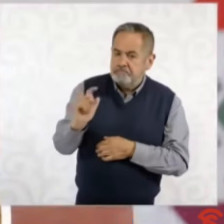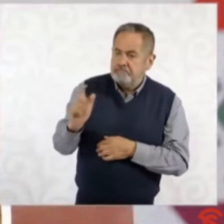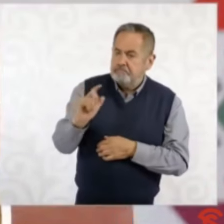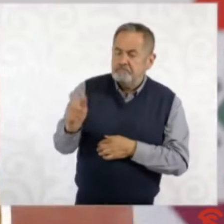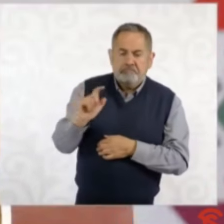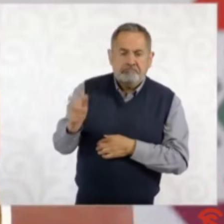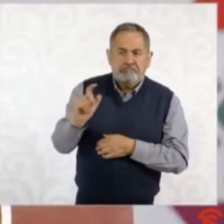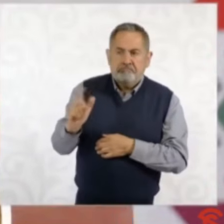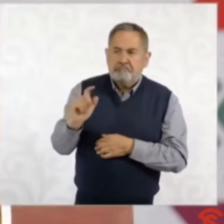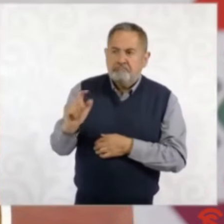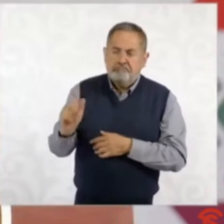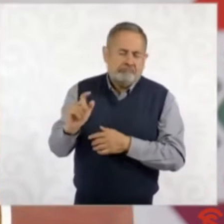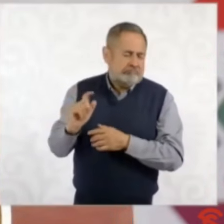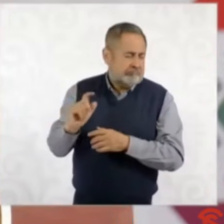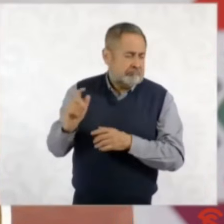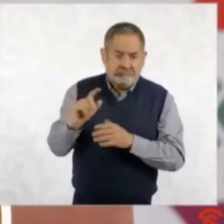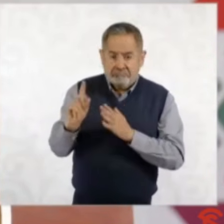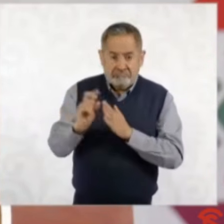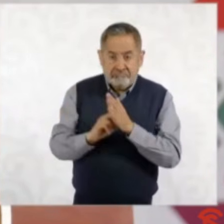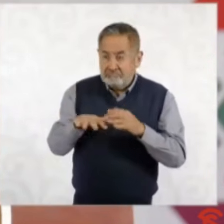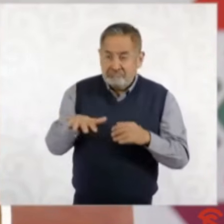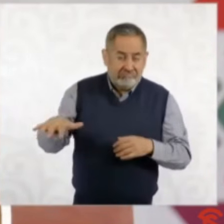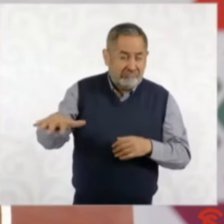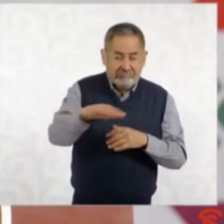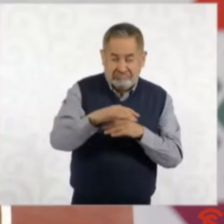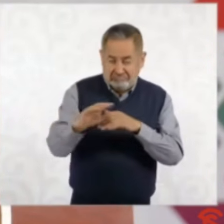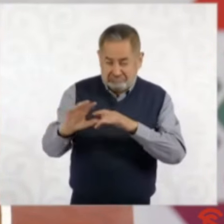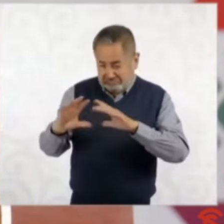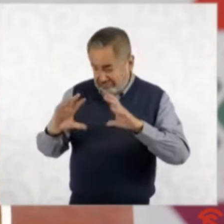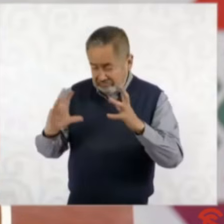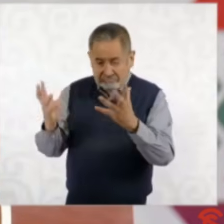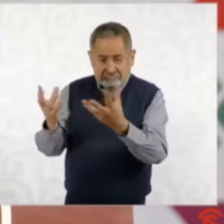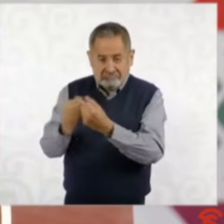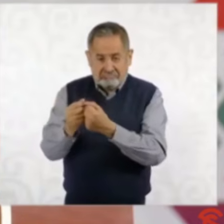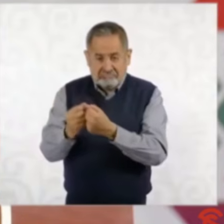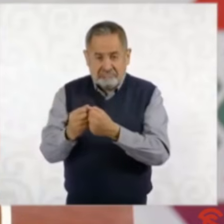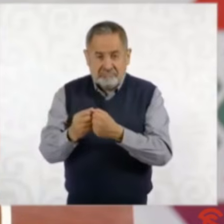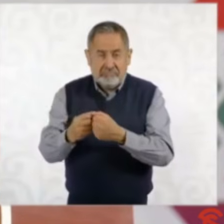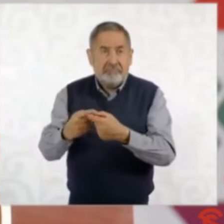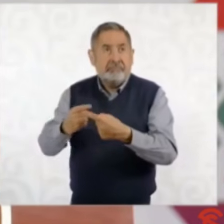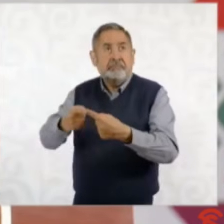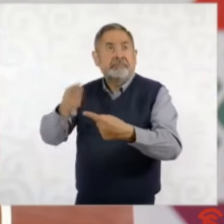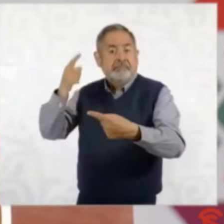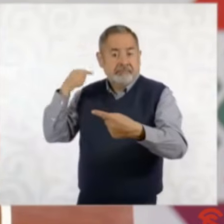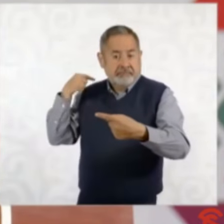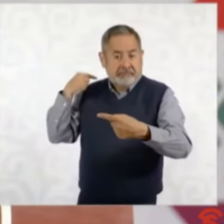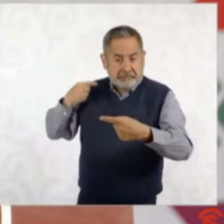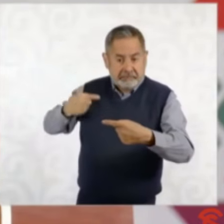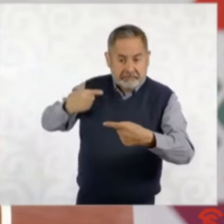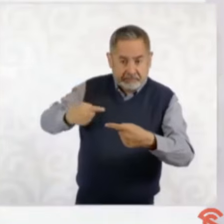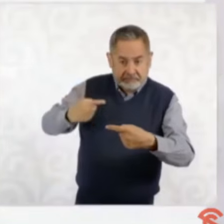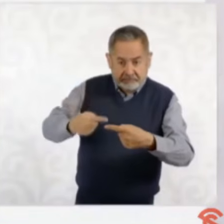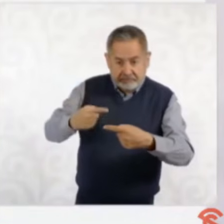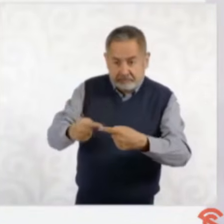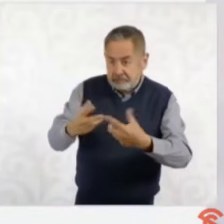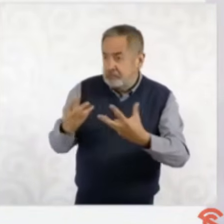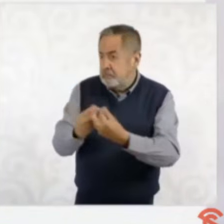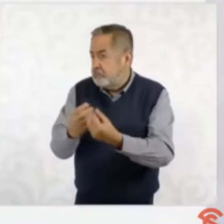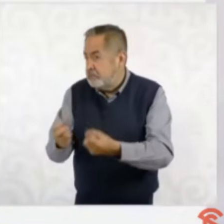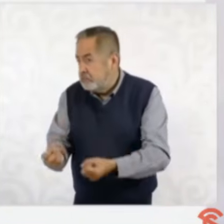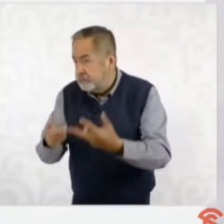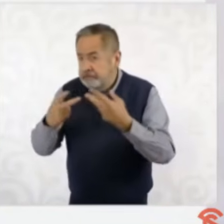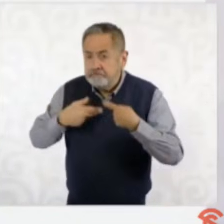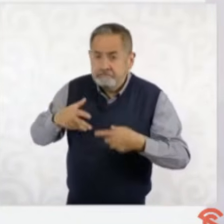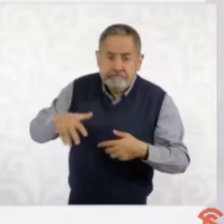Que en total, si sumamos todos los bimestres que reciben los adultos mayores y el número de adultos